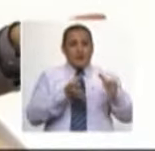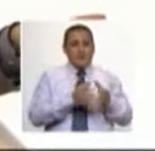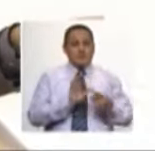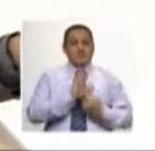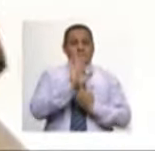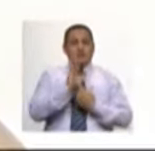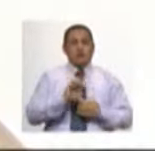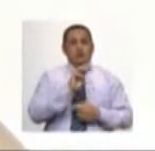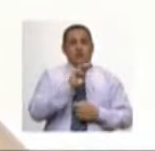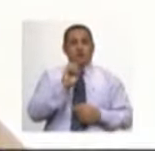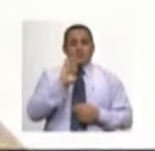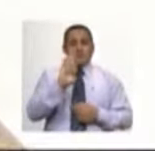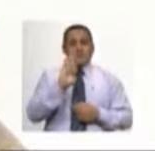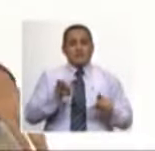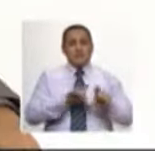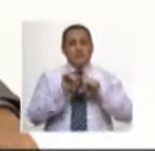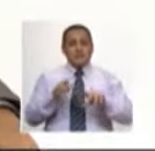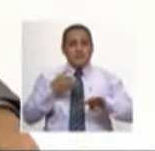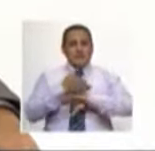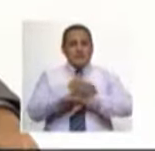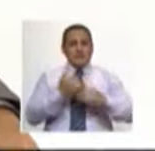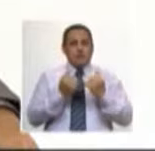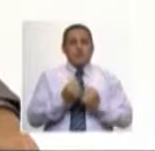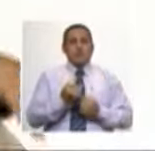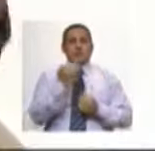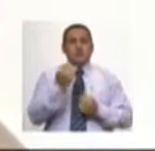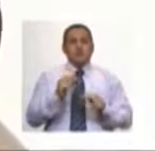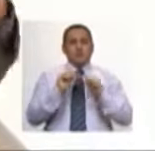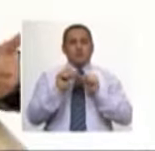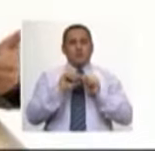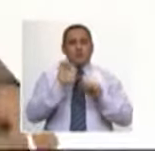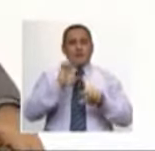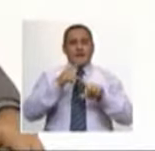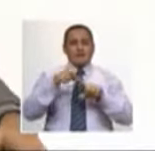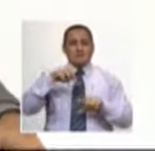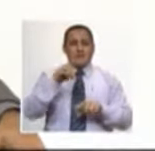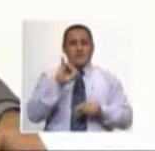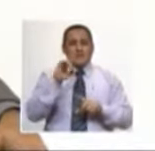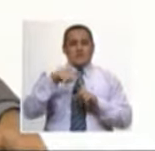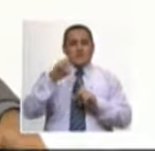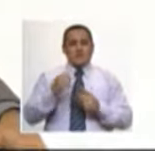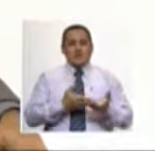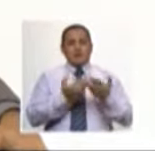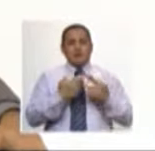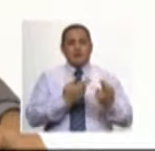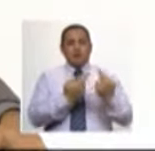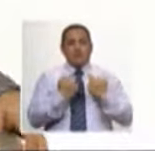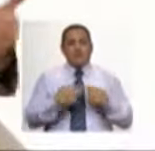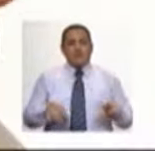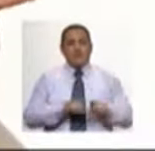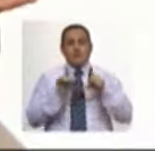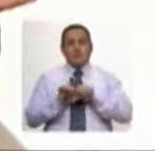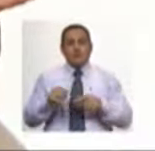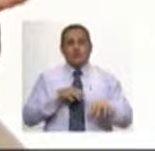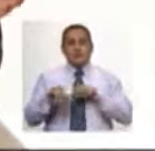en la página web, es cuestión solamente de ingresar el número del expediente para que nos arroje el resultado de esta, y lo